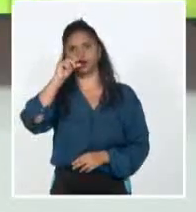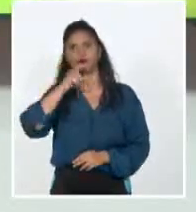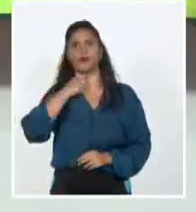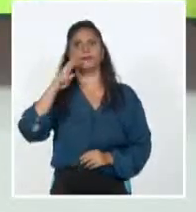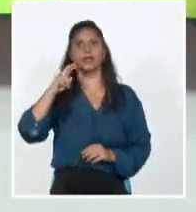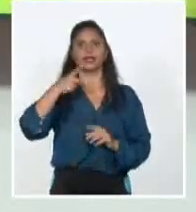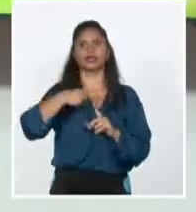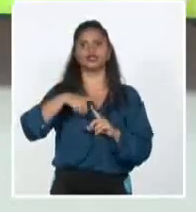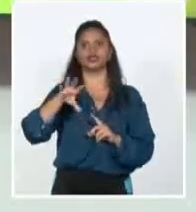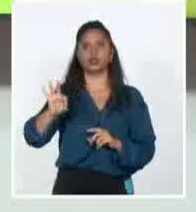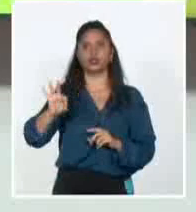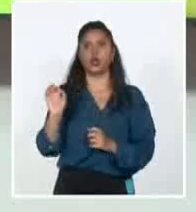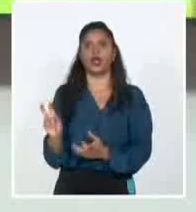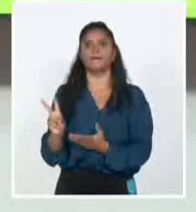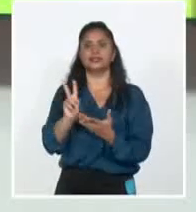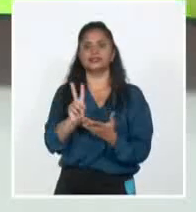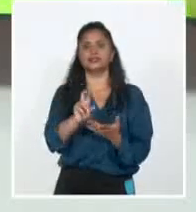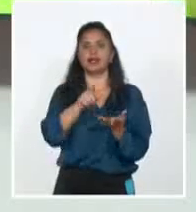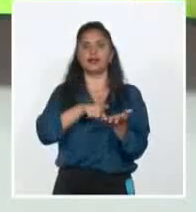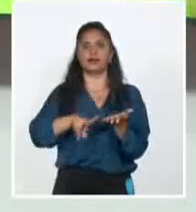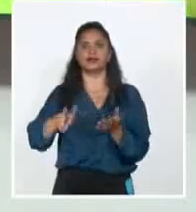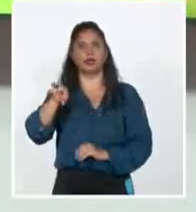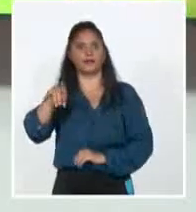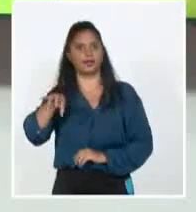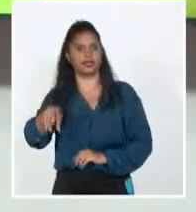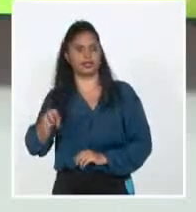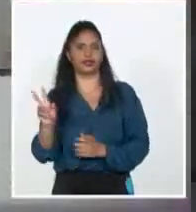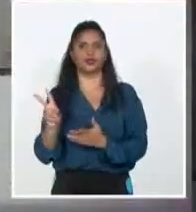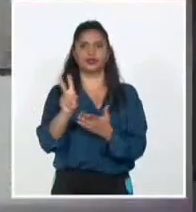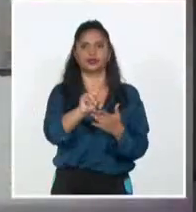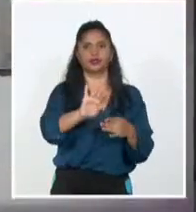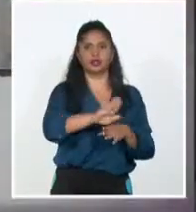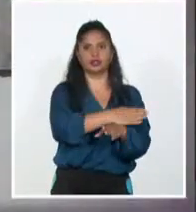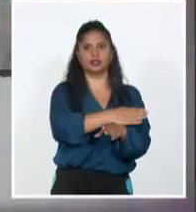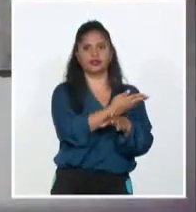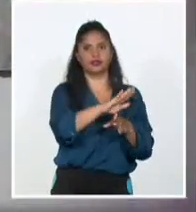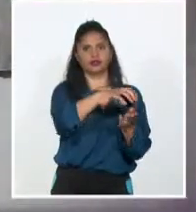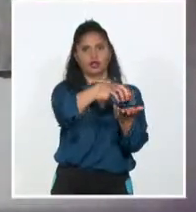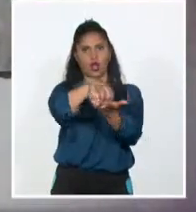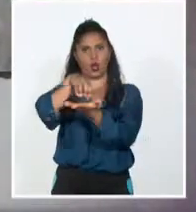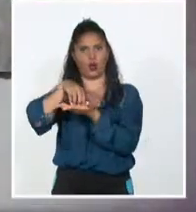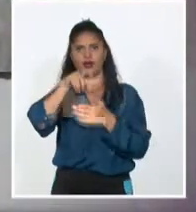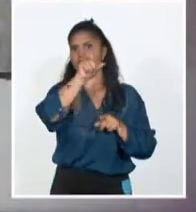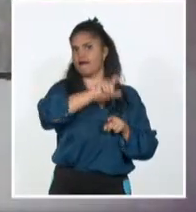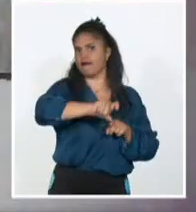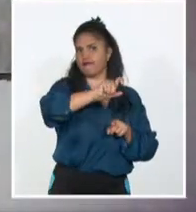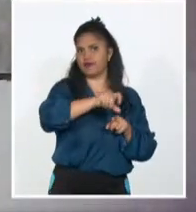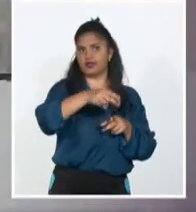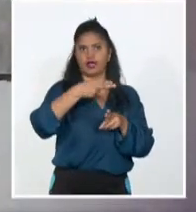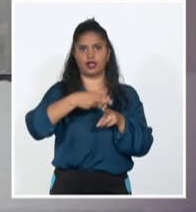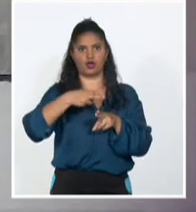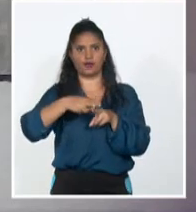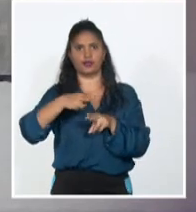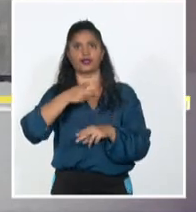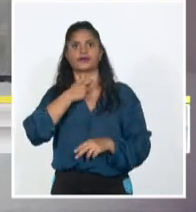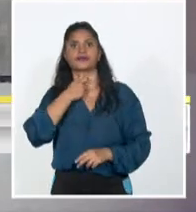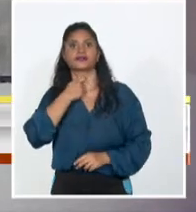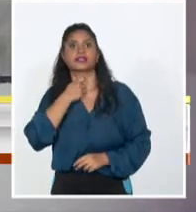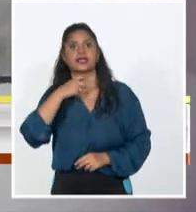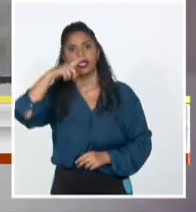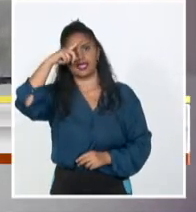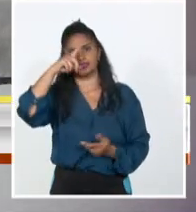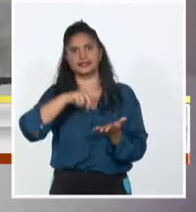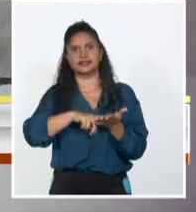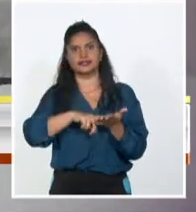del Río, donde recorre áreas productivas y obras sociales del territorio. Por la finca La Esperanza, perteneciente a la Cooperativa de